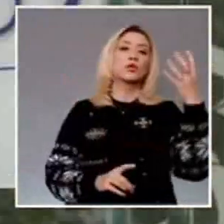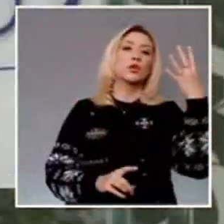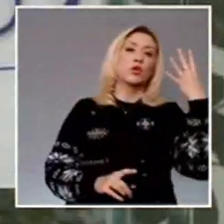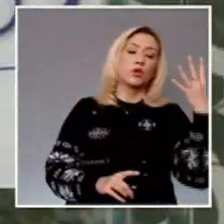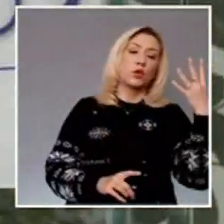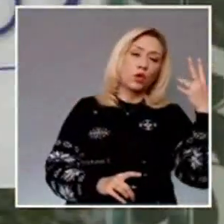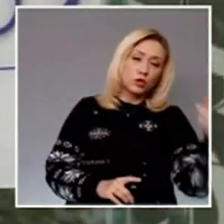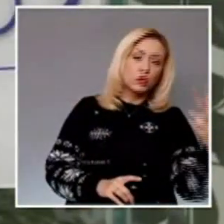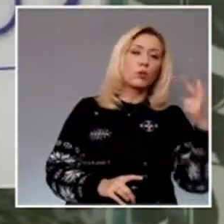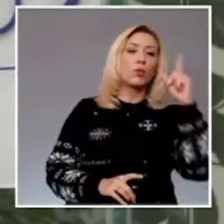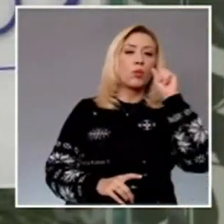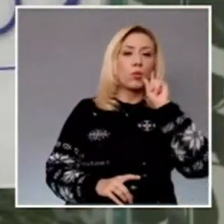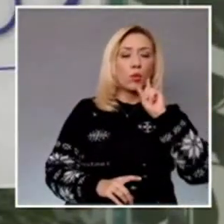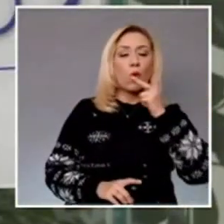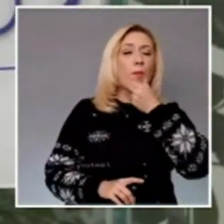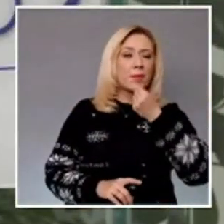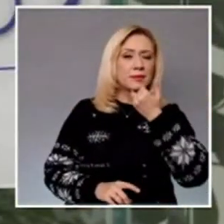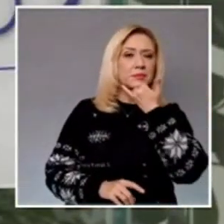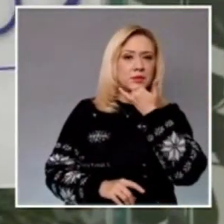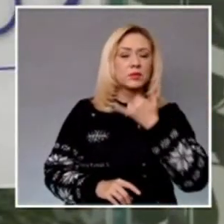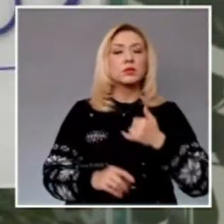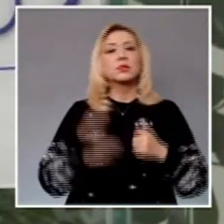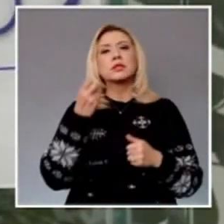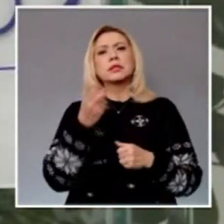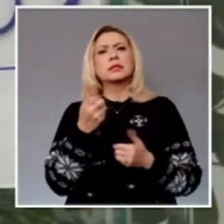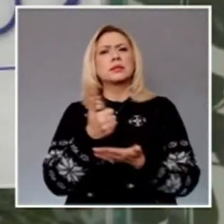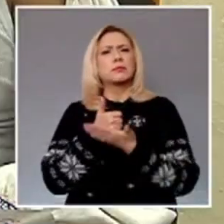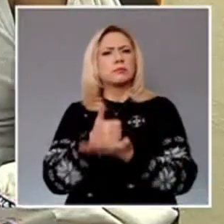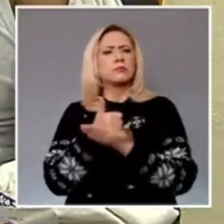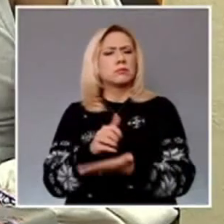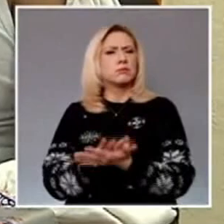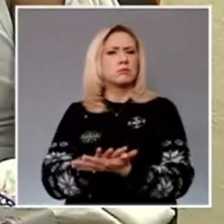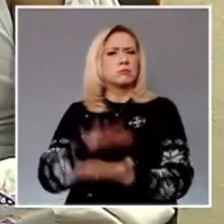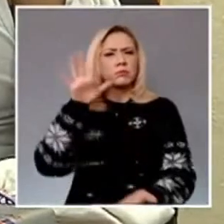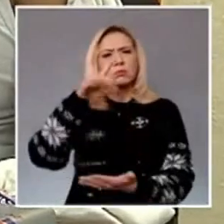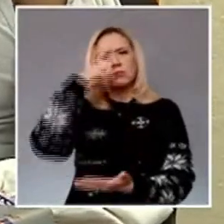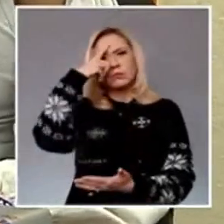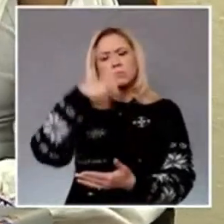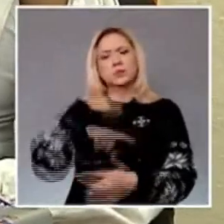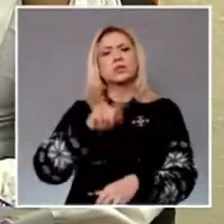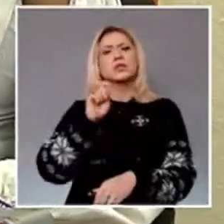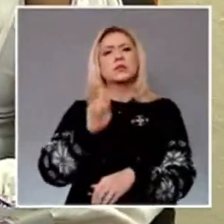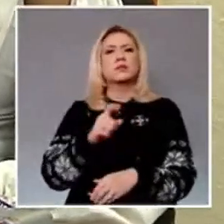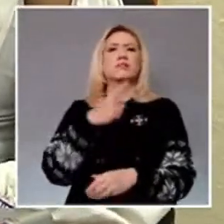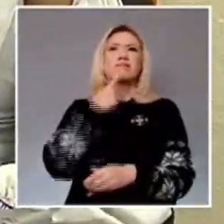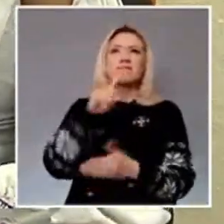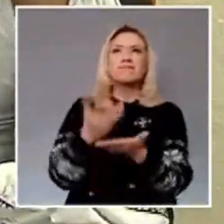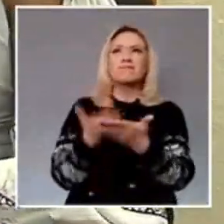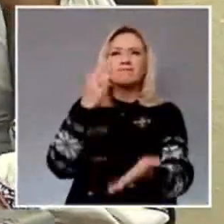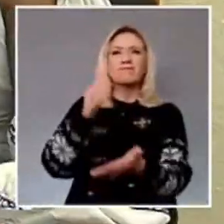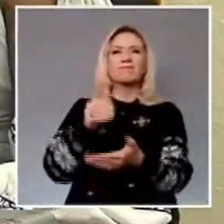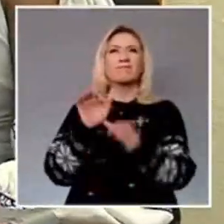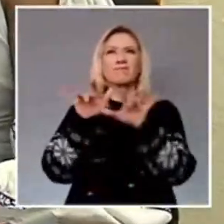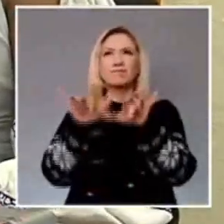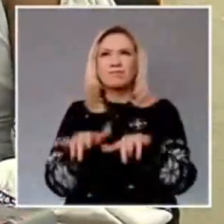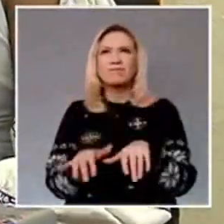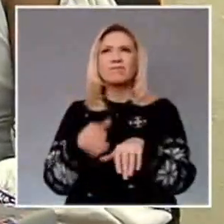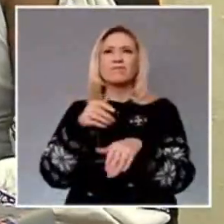53% de los casos se brindó apoyo en temas de justicia administrativa, en 18% civil, en 14%